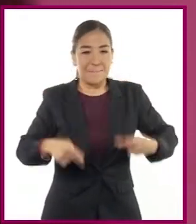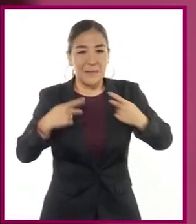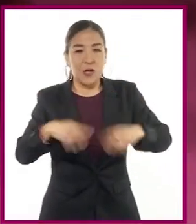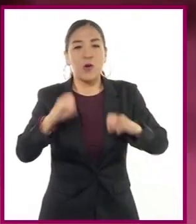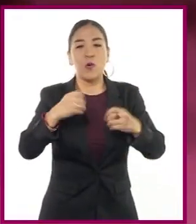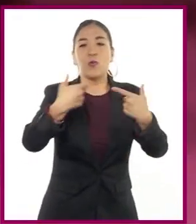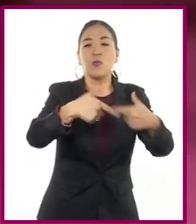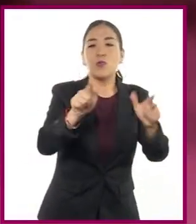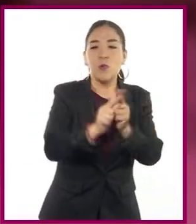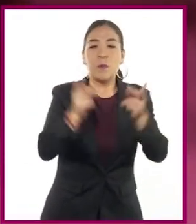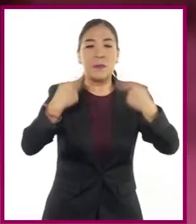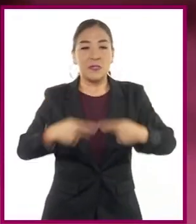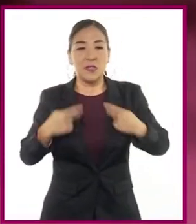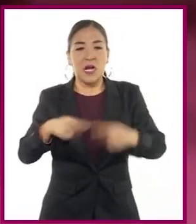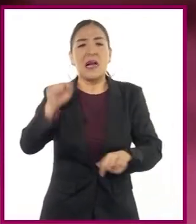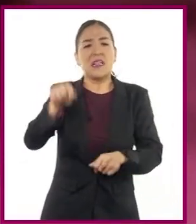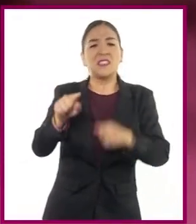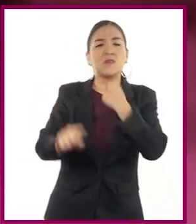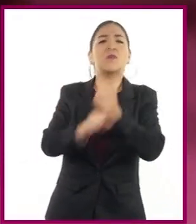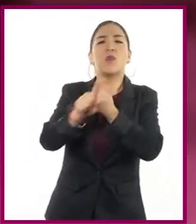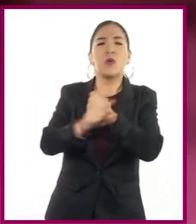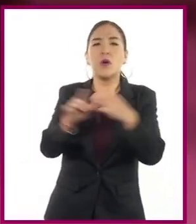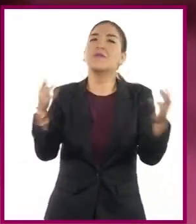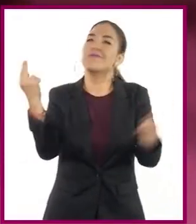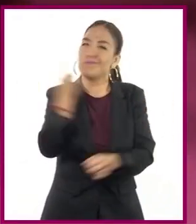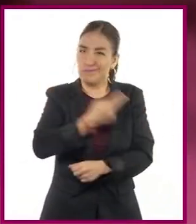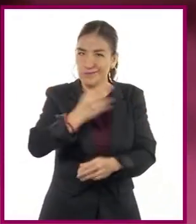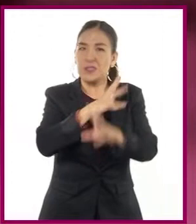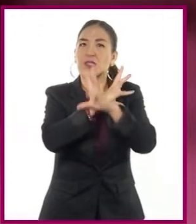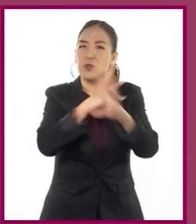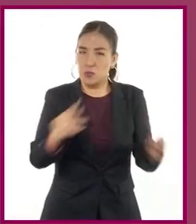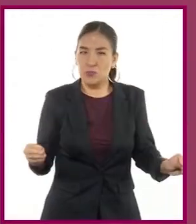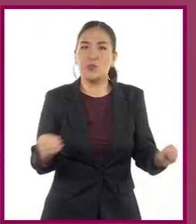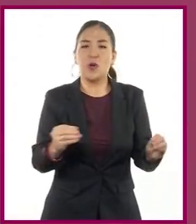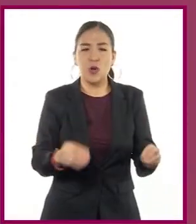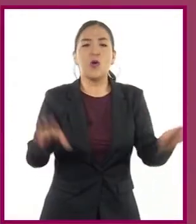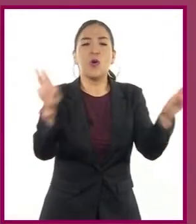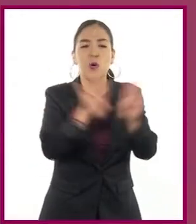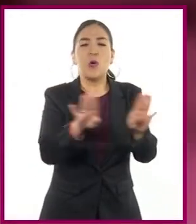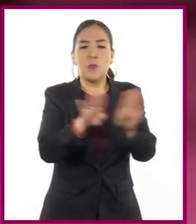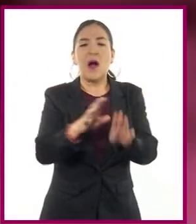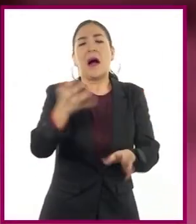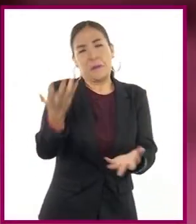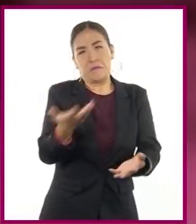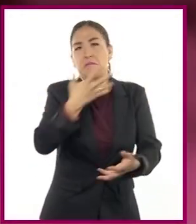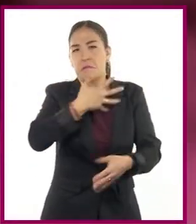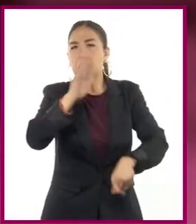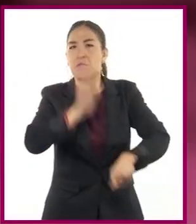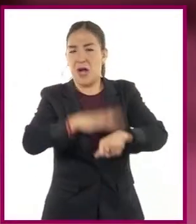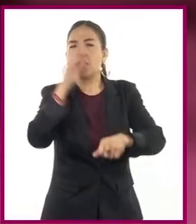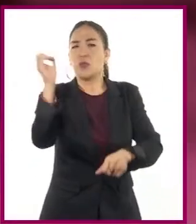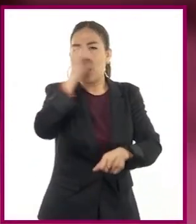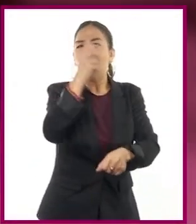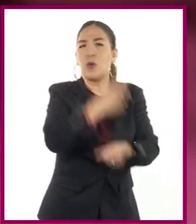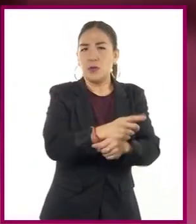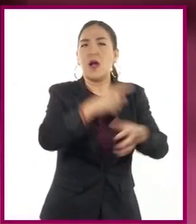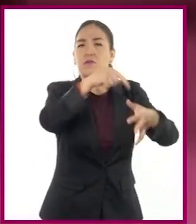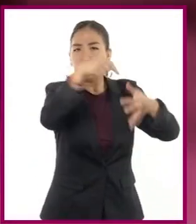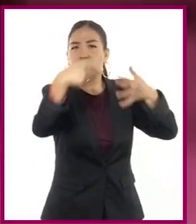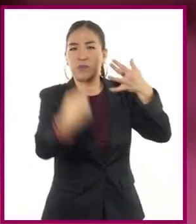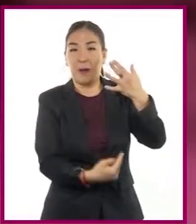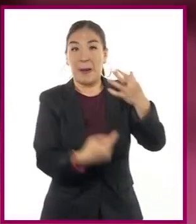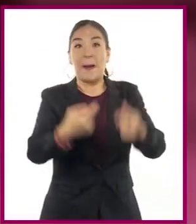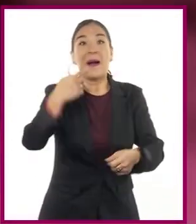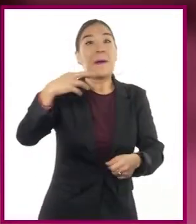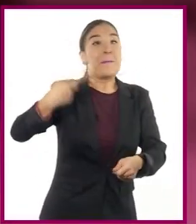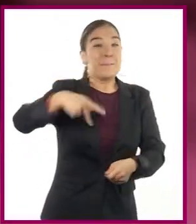personas. Esta situación requiere ser resuelta y para ello hay más de una alternativa y no hay un camino